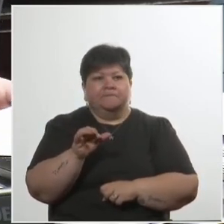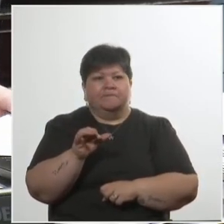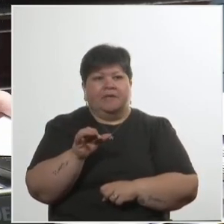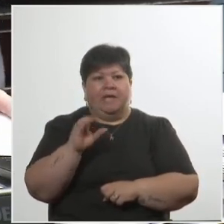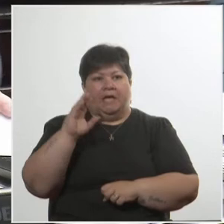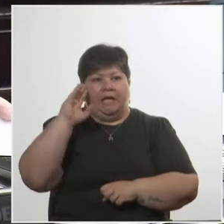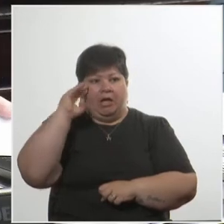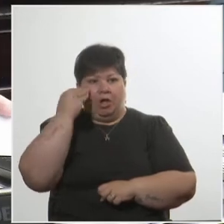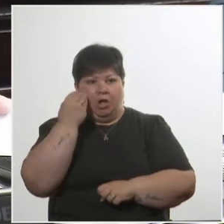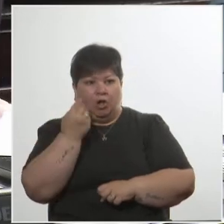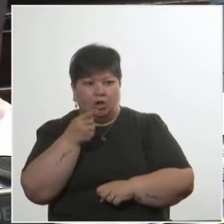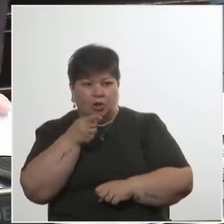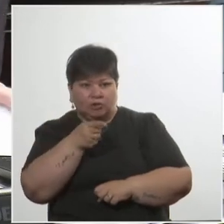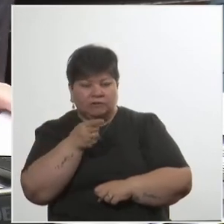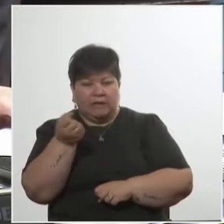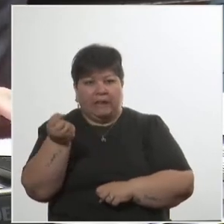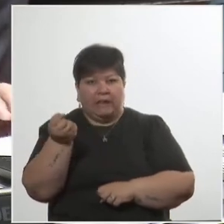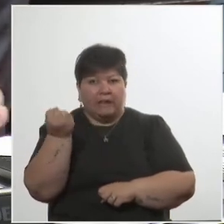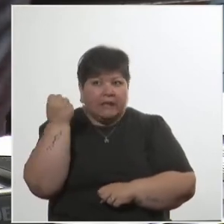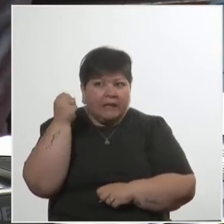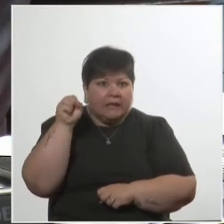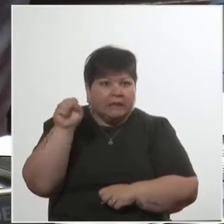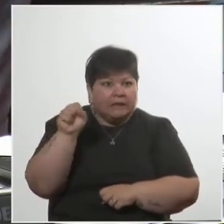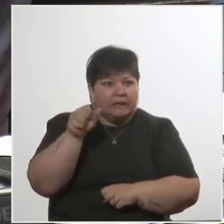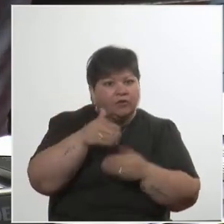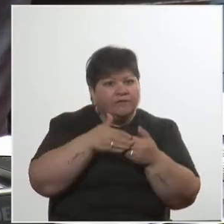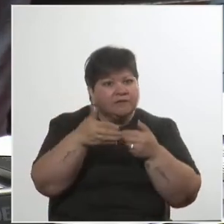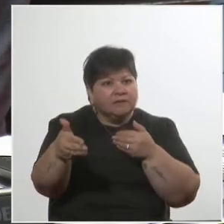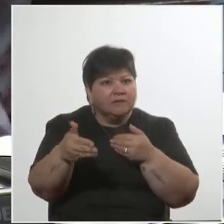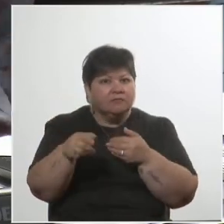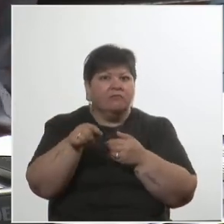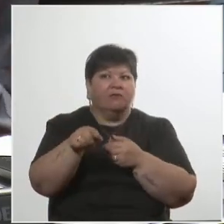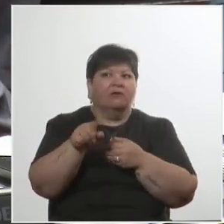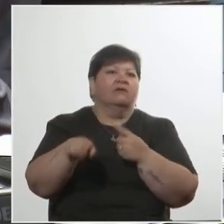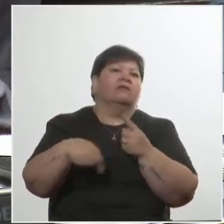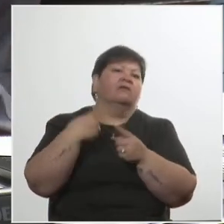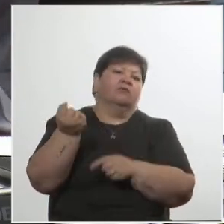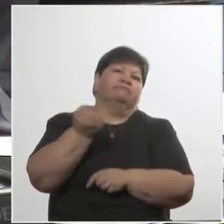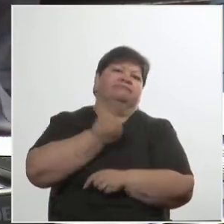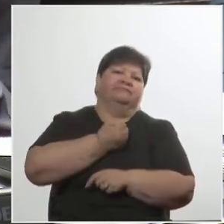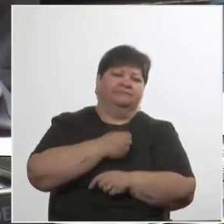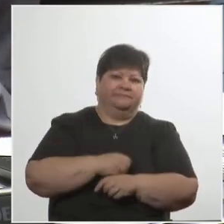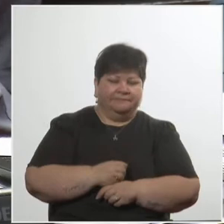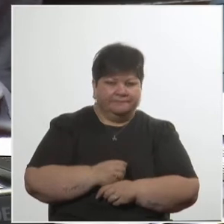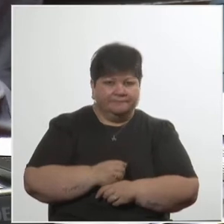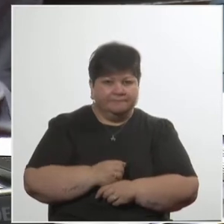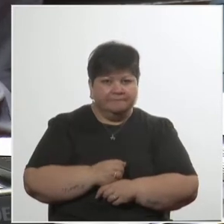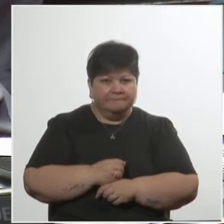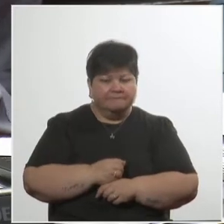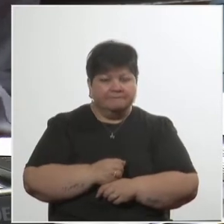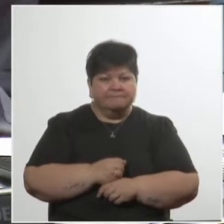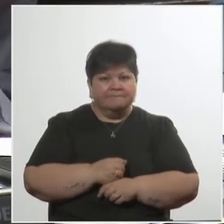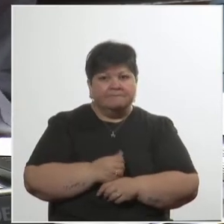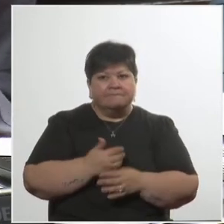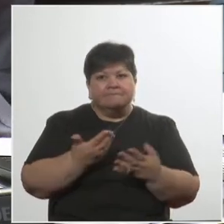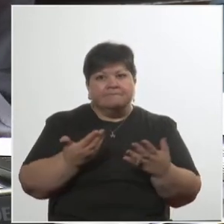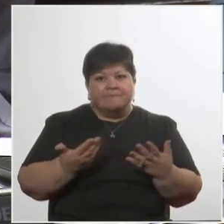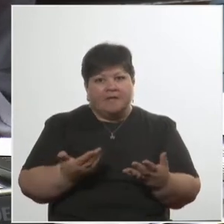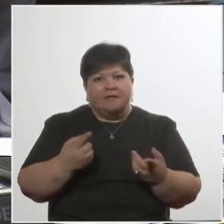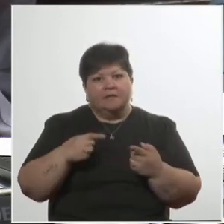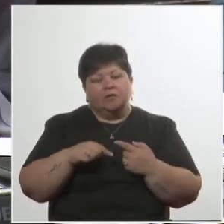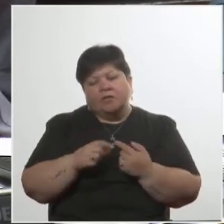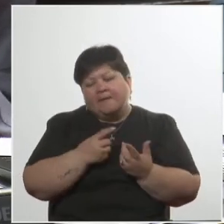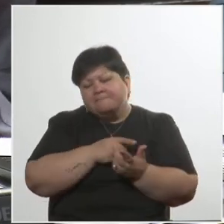reconocido a un vecino cometiendo un delito precisamente bueno Y así veo hay una numerosa serie de